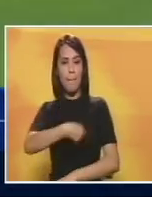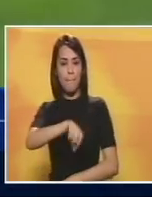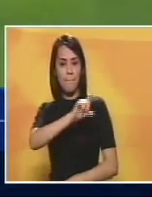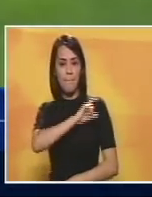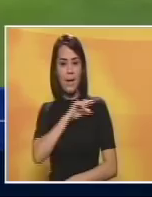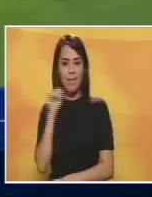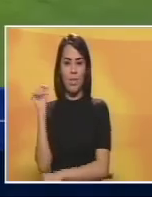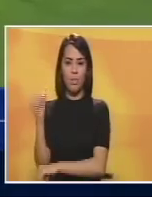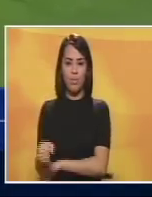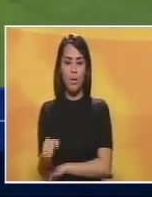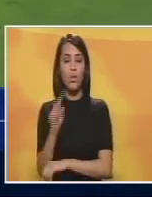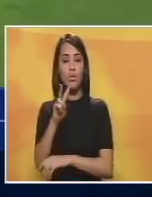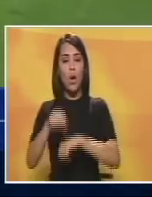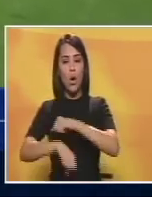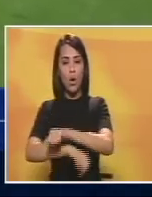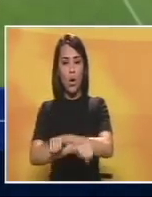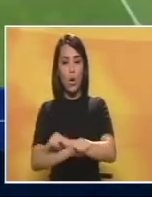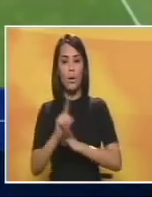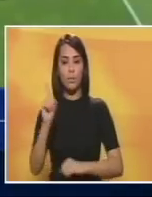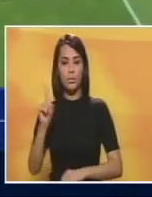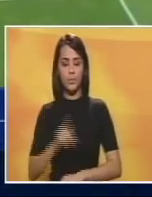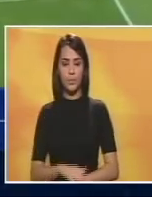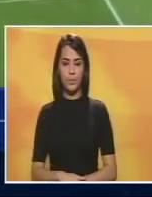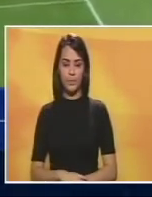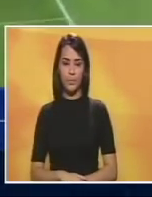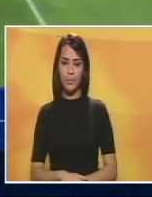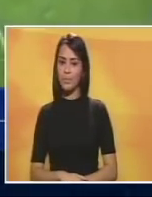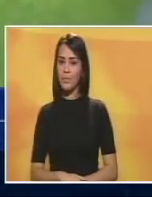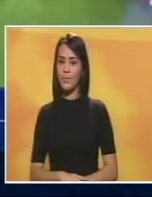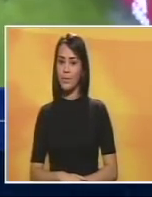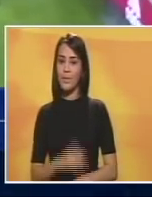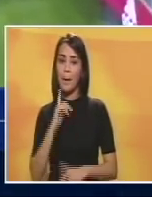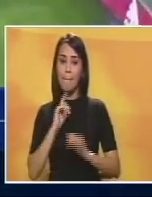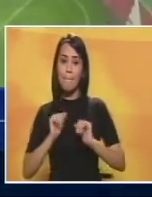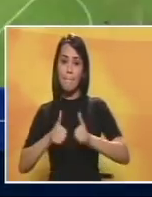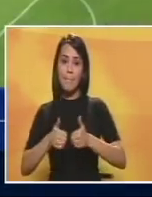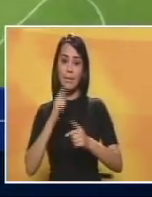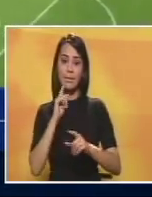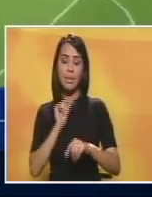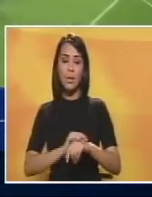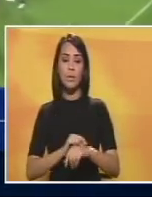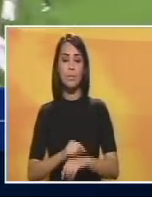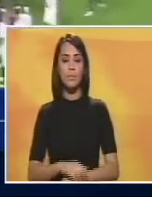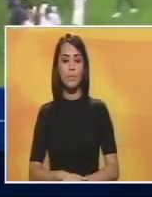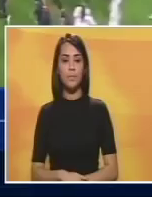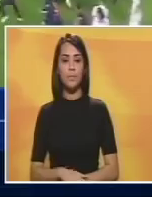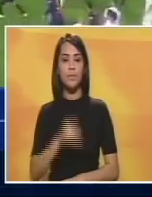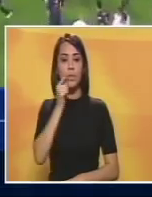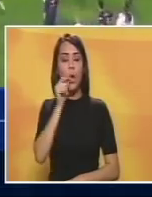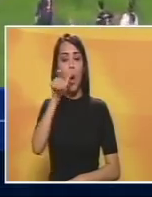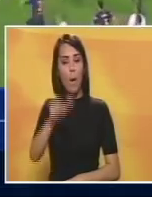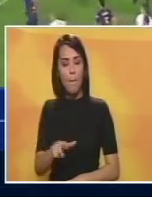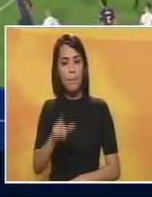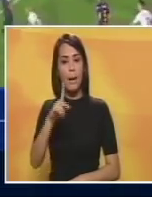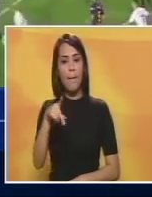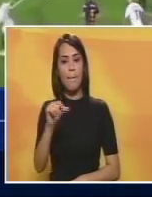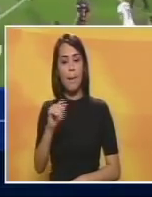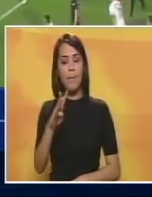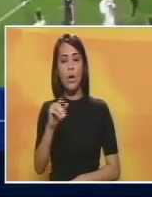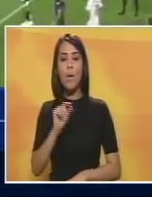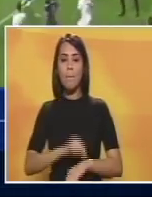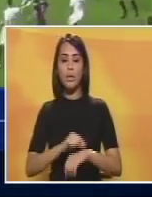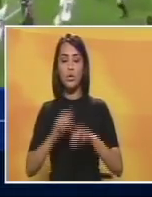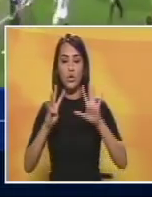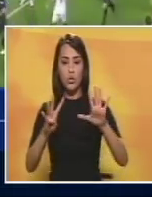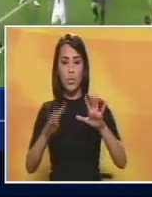al Sevilla 2-1. El conjunto catalán inició abajo en el marcador con el tanto de Pablo Sarabia en el minuto